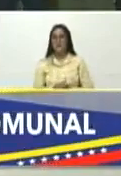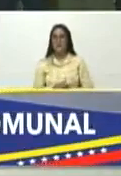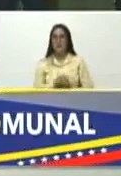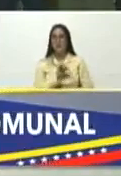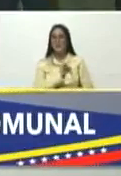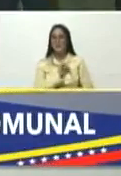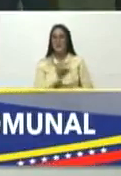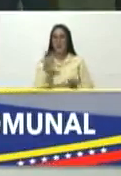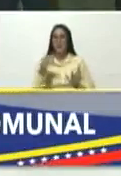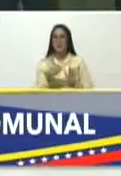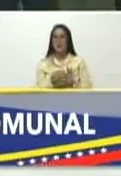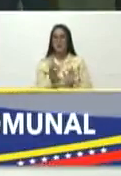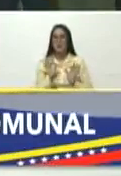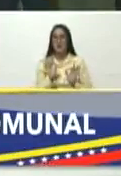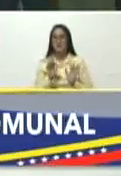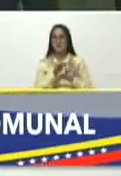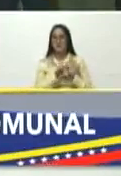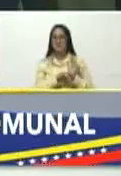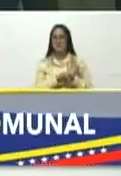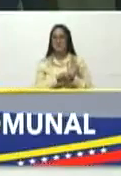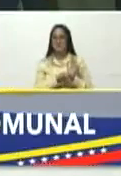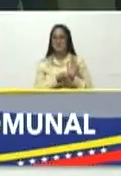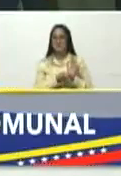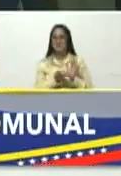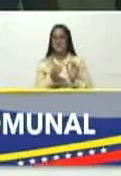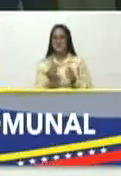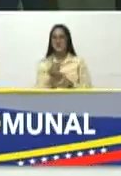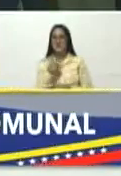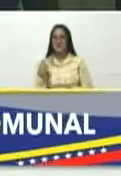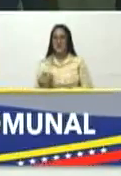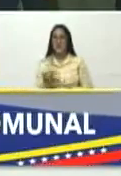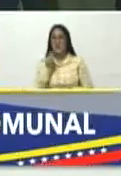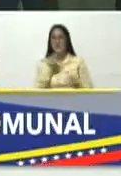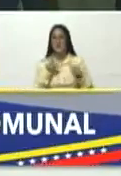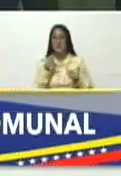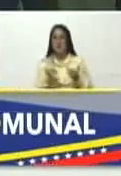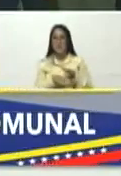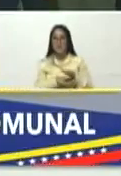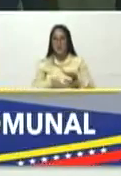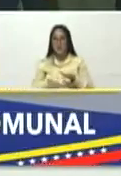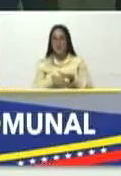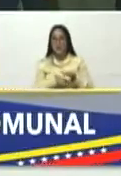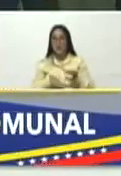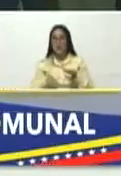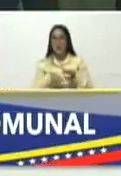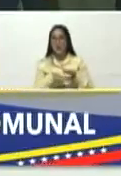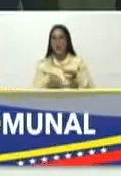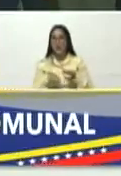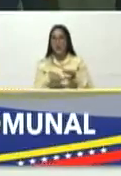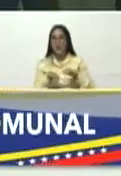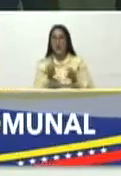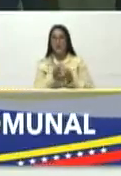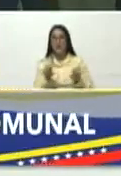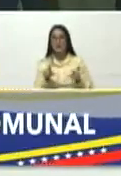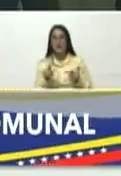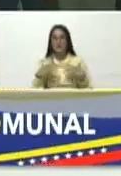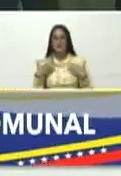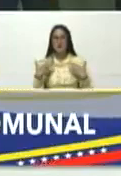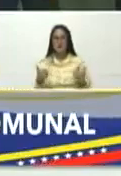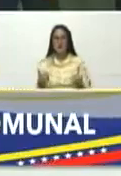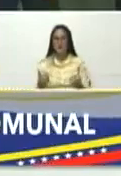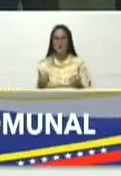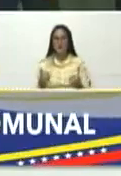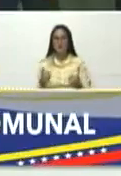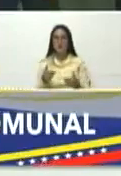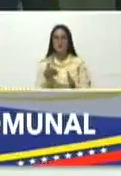Identificaron 4.000 puntos en el mapa chino donde la gente estaba por debajo en educación, en salud,